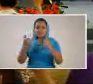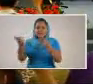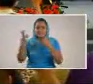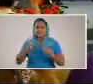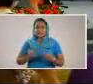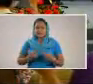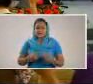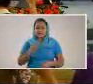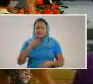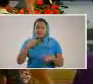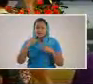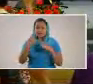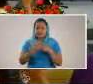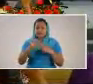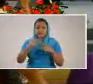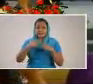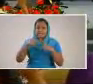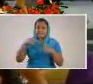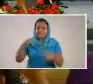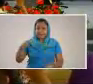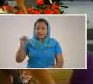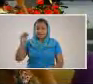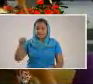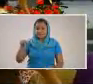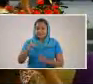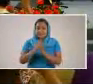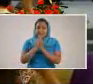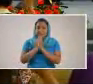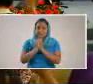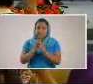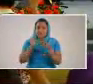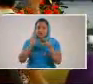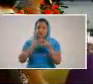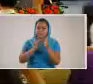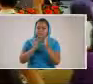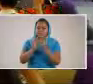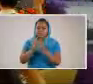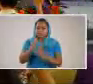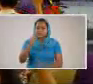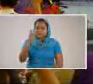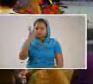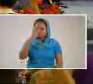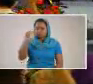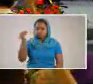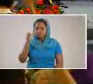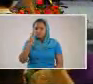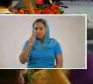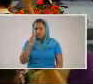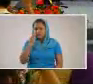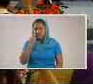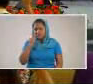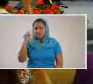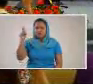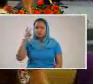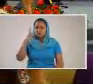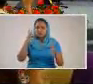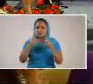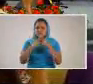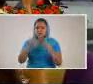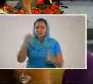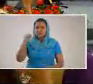para esa petición. En el nombre de Jesús, papaíto lindo, tú conoces, y yo te